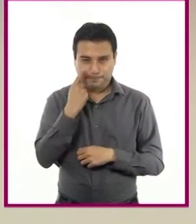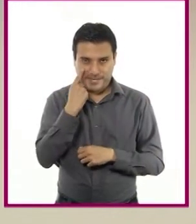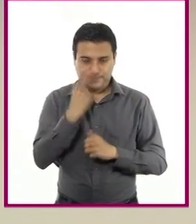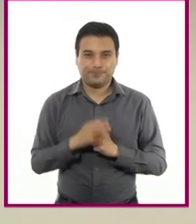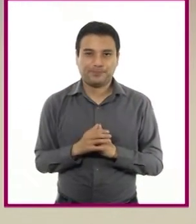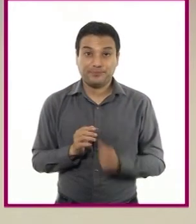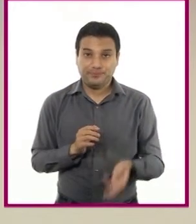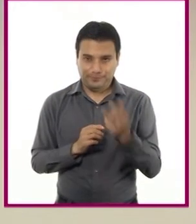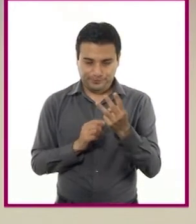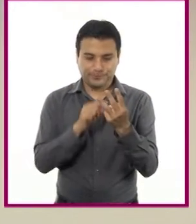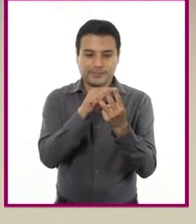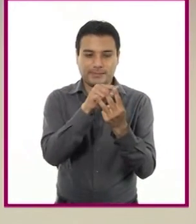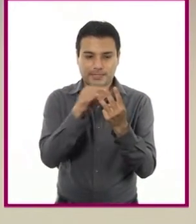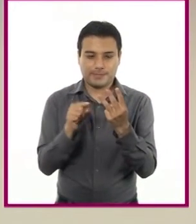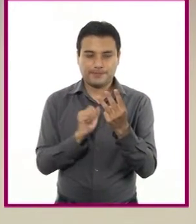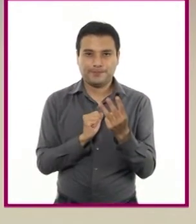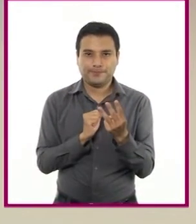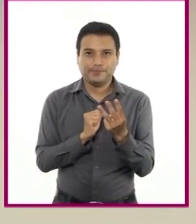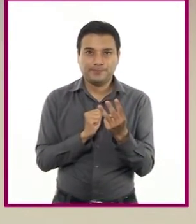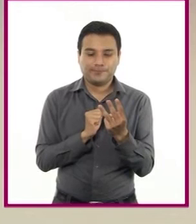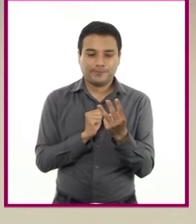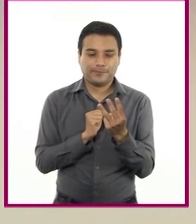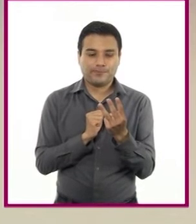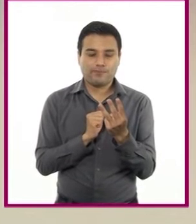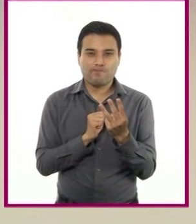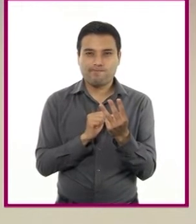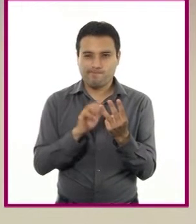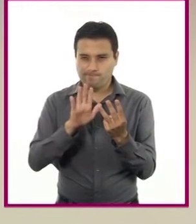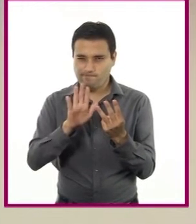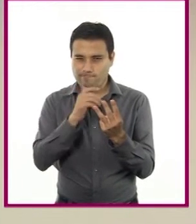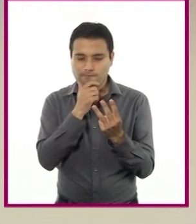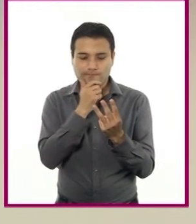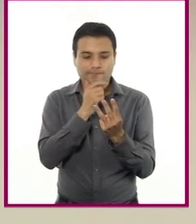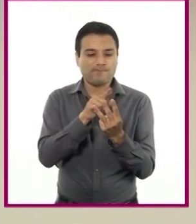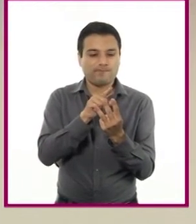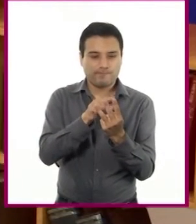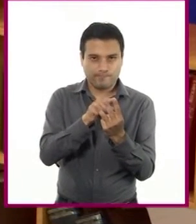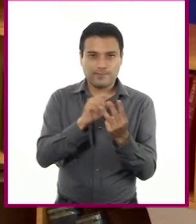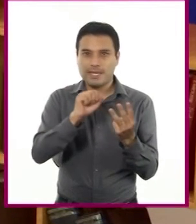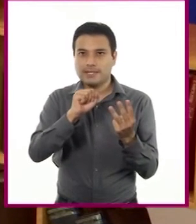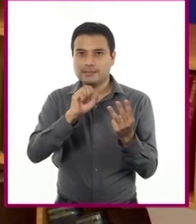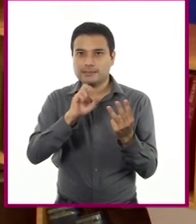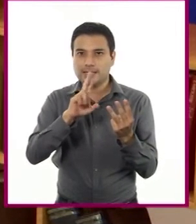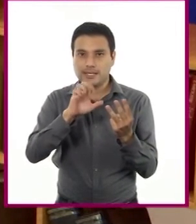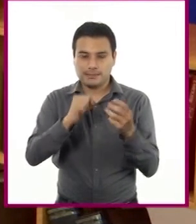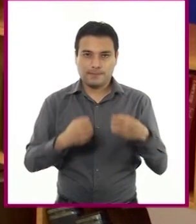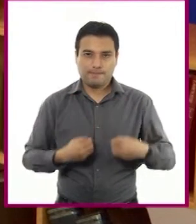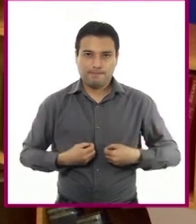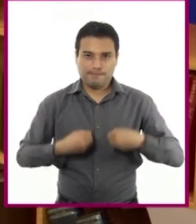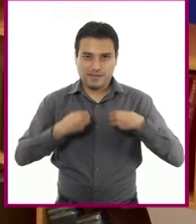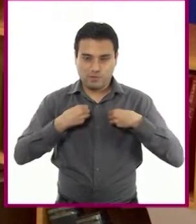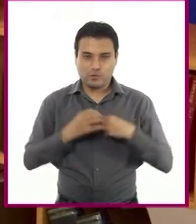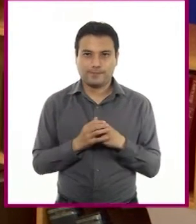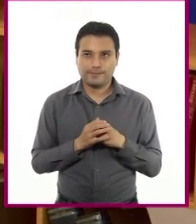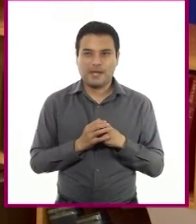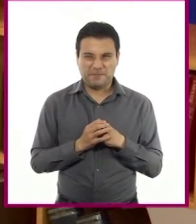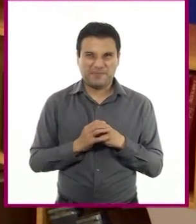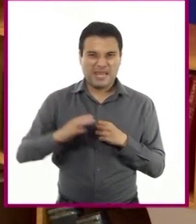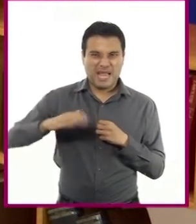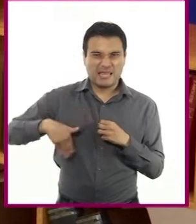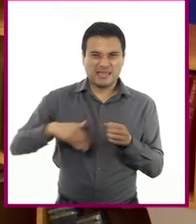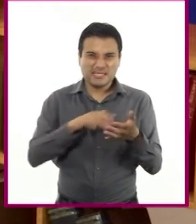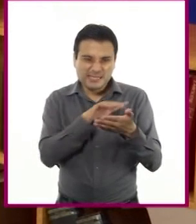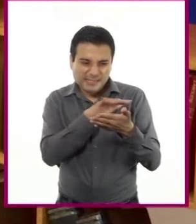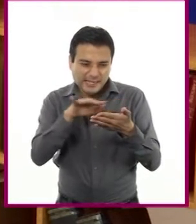tres, pongamos el que está a la izquierda, seres vivos. A ver, el texto menciona